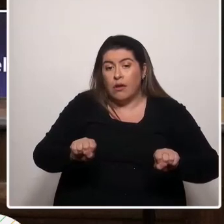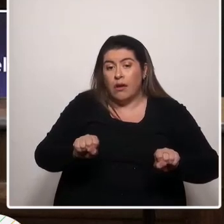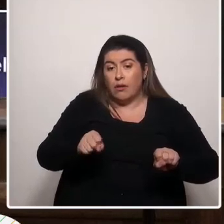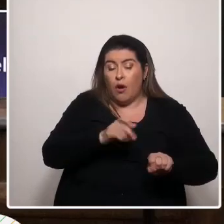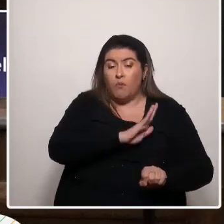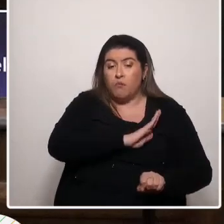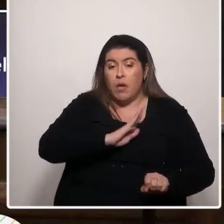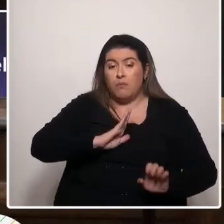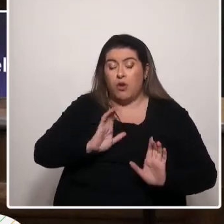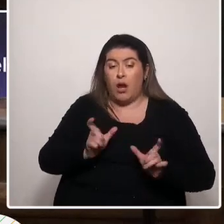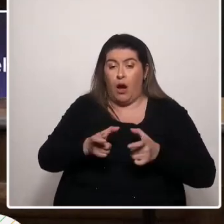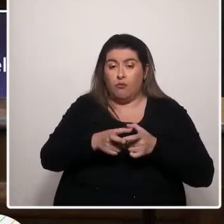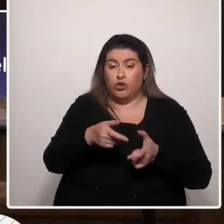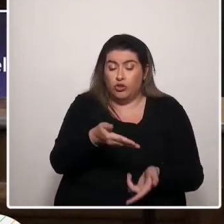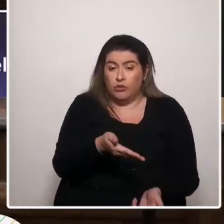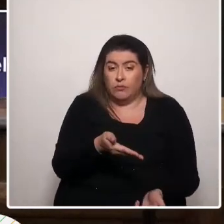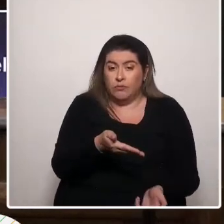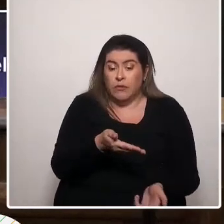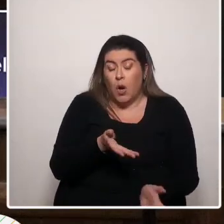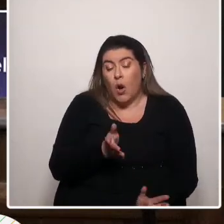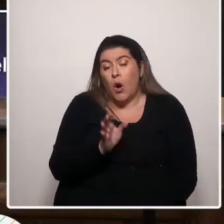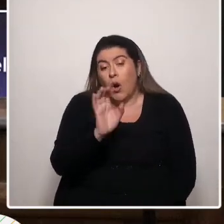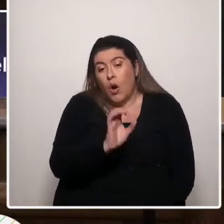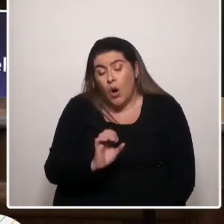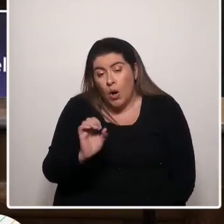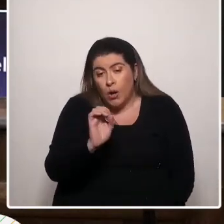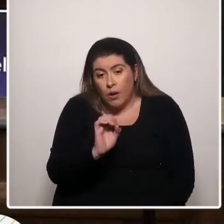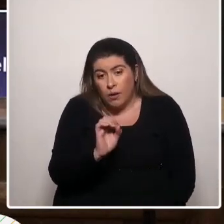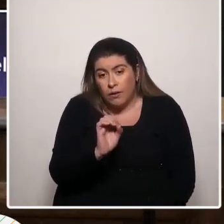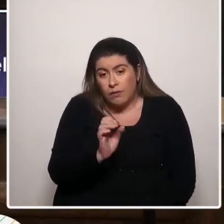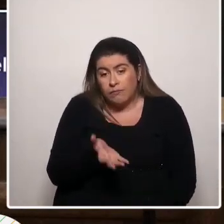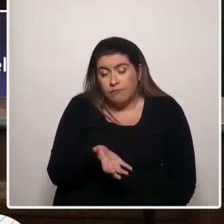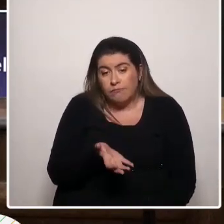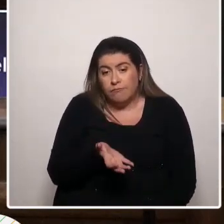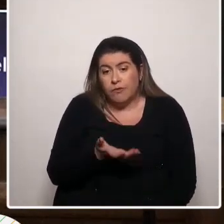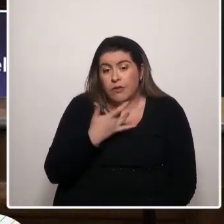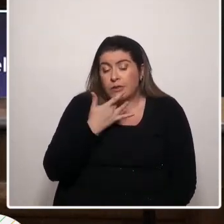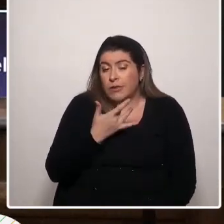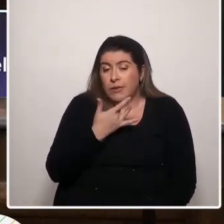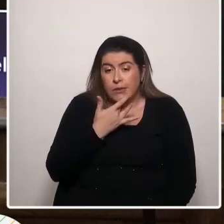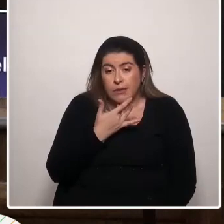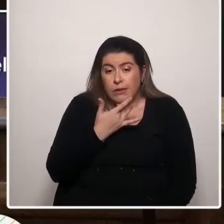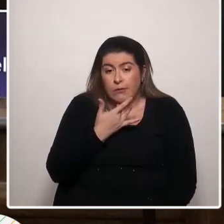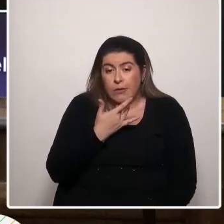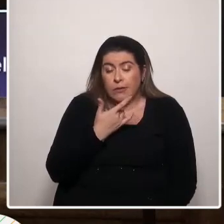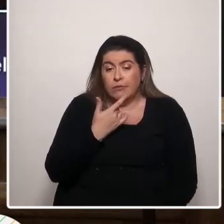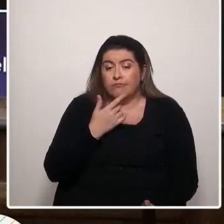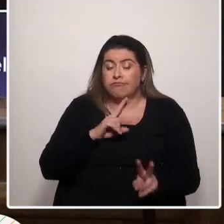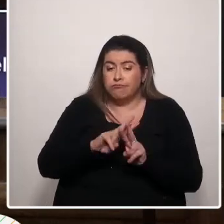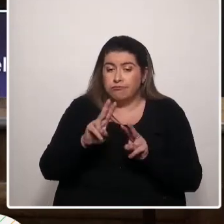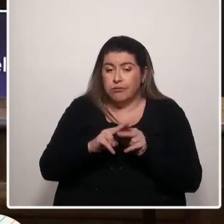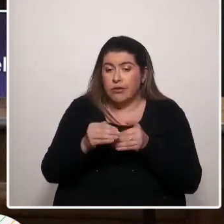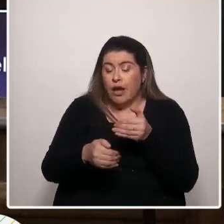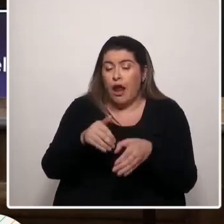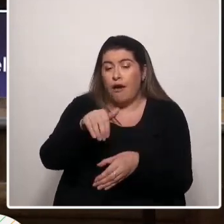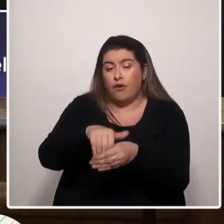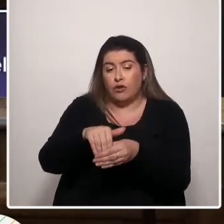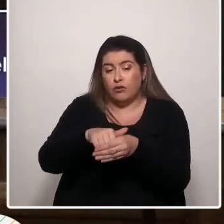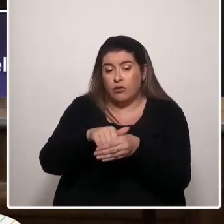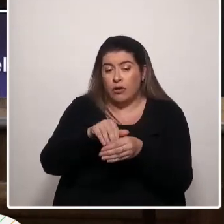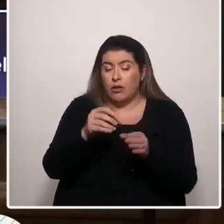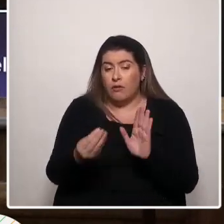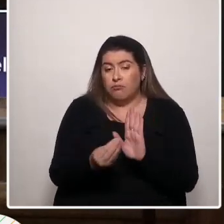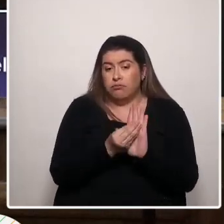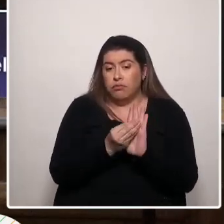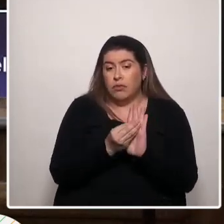convención, de esta comisión, o de lo contrario, simplemente proceder a elegir de acuerdo a estas reglas que están